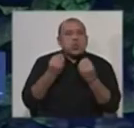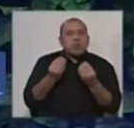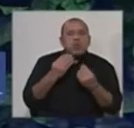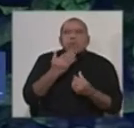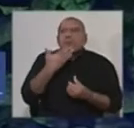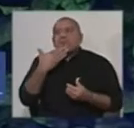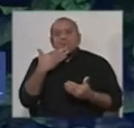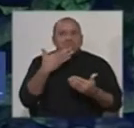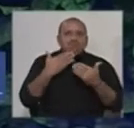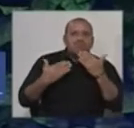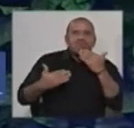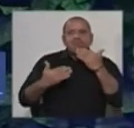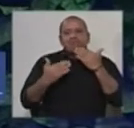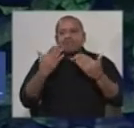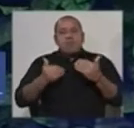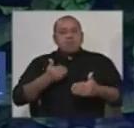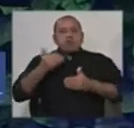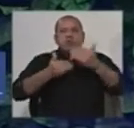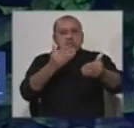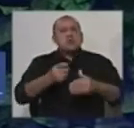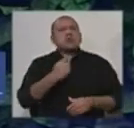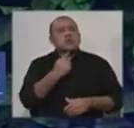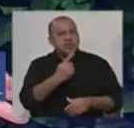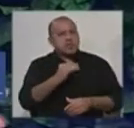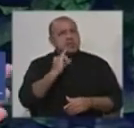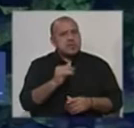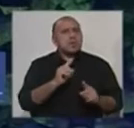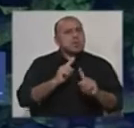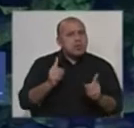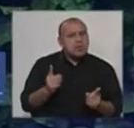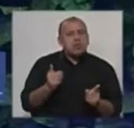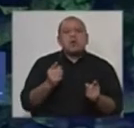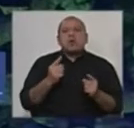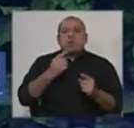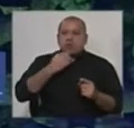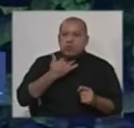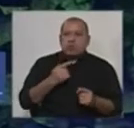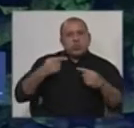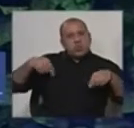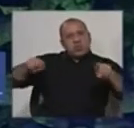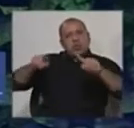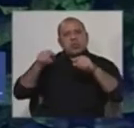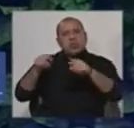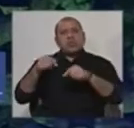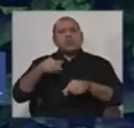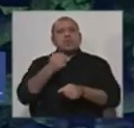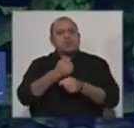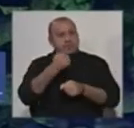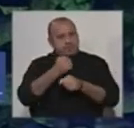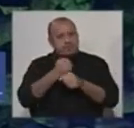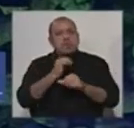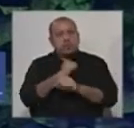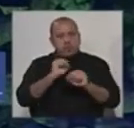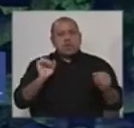si estos procesos conducen a algo y ustedes hoy van a trabajar sobre varios casos puntuales y se va a poder profundizar